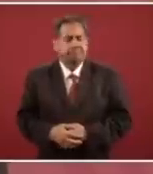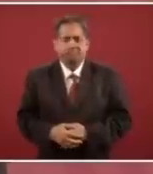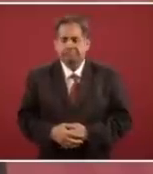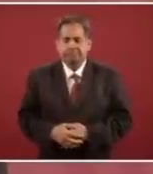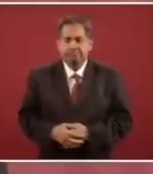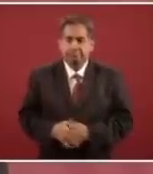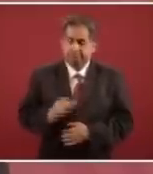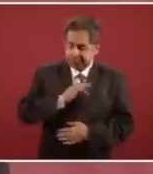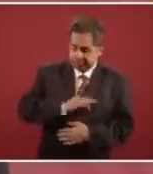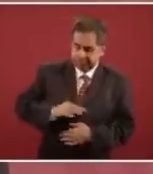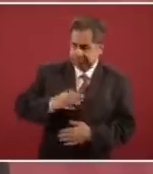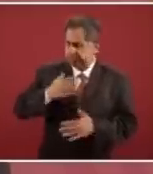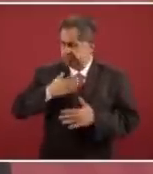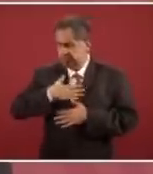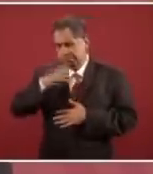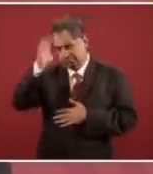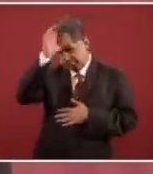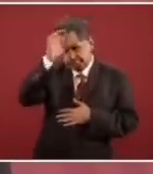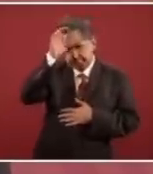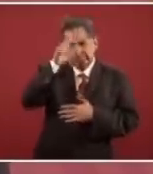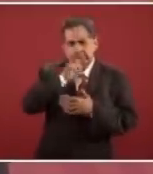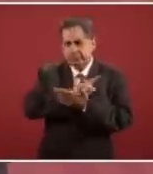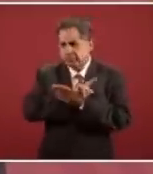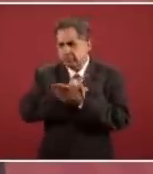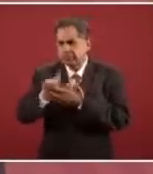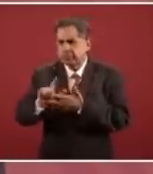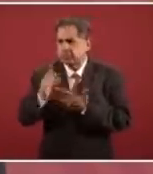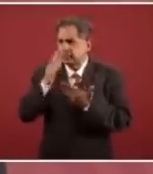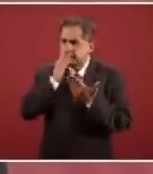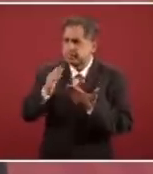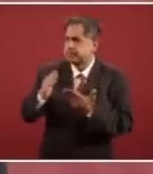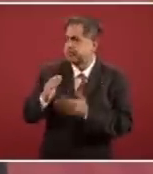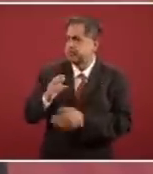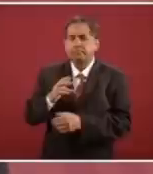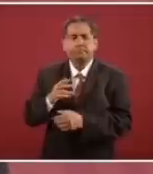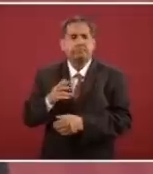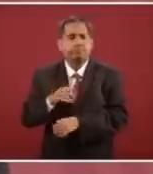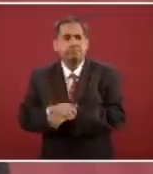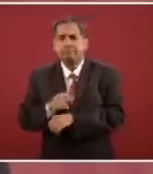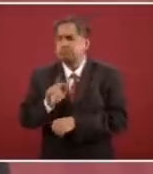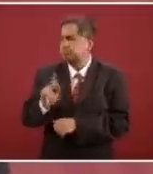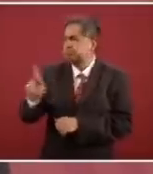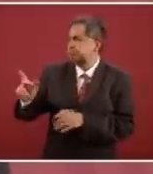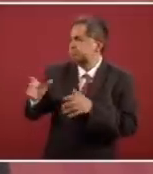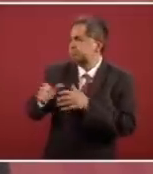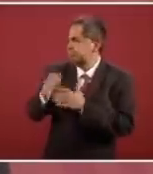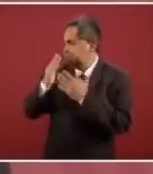mismo, estar bien con nuestra conciencia y estar bien con el prójimo.